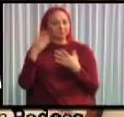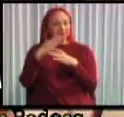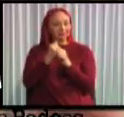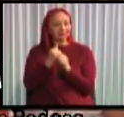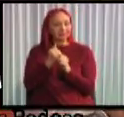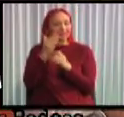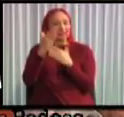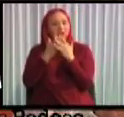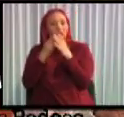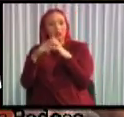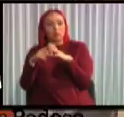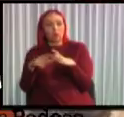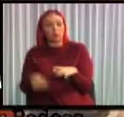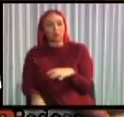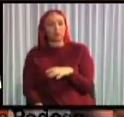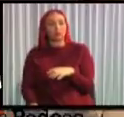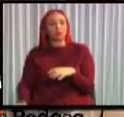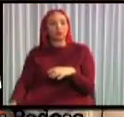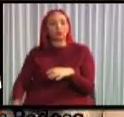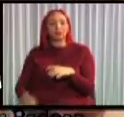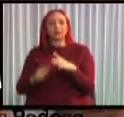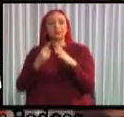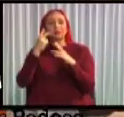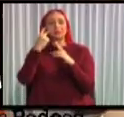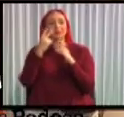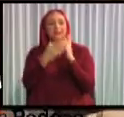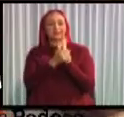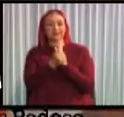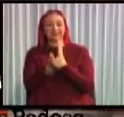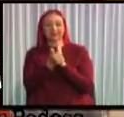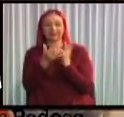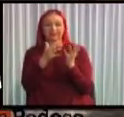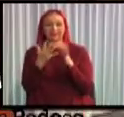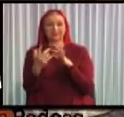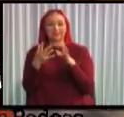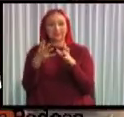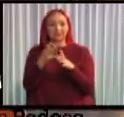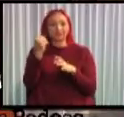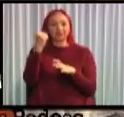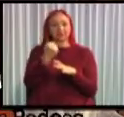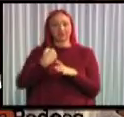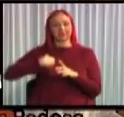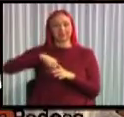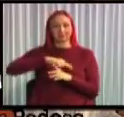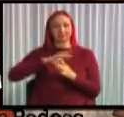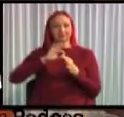hacerle un caño a alguien y ver lo que se estresa, que quiere matarlo a uno.